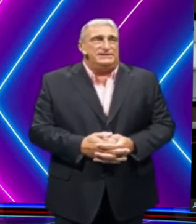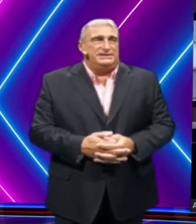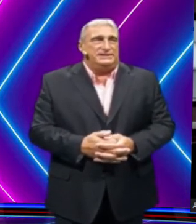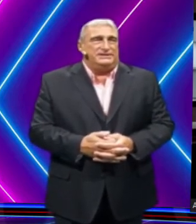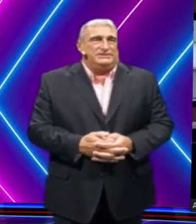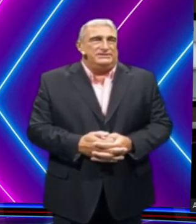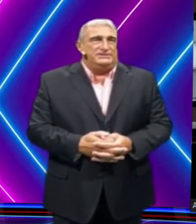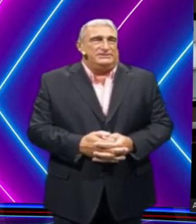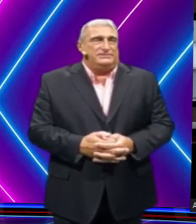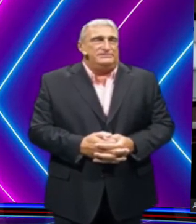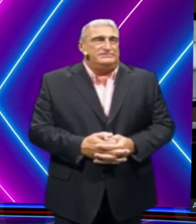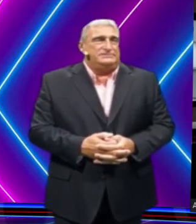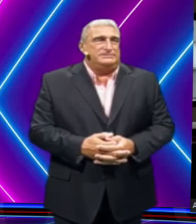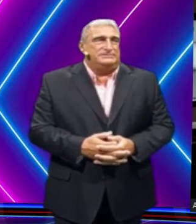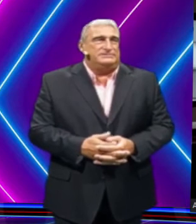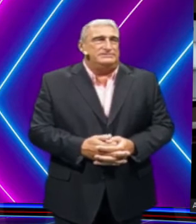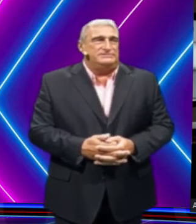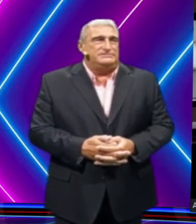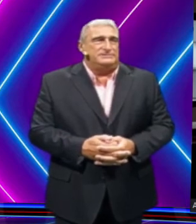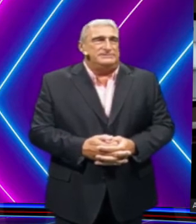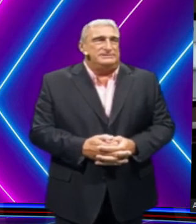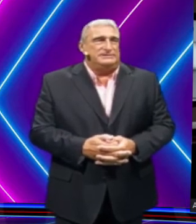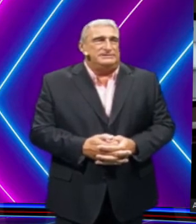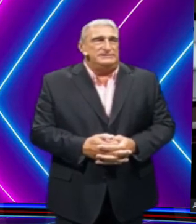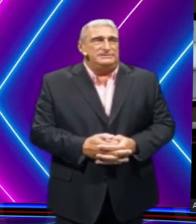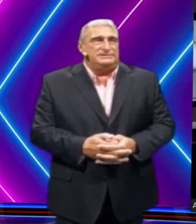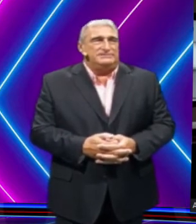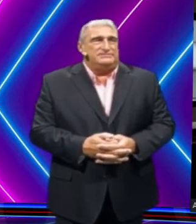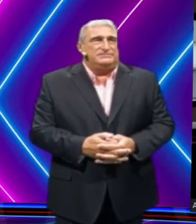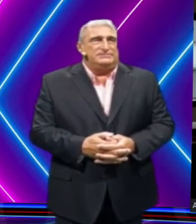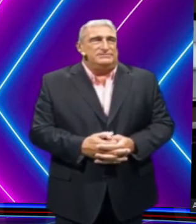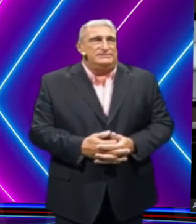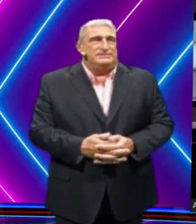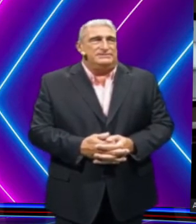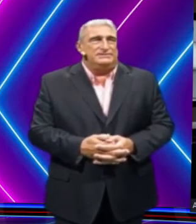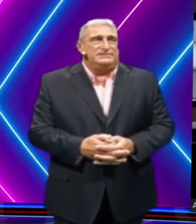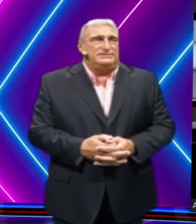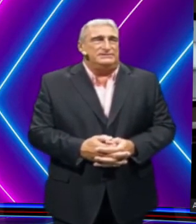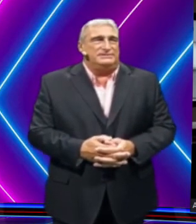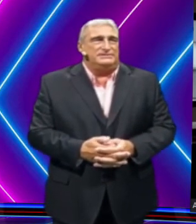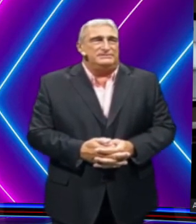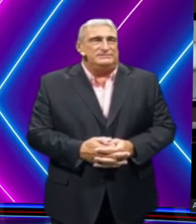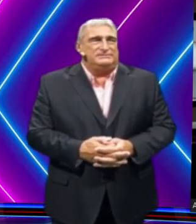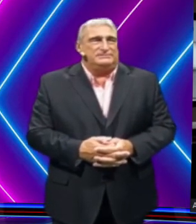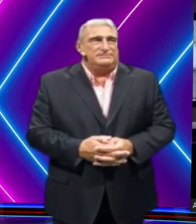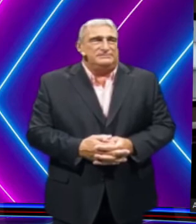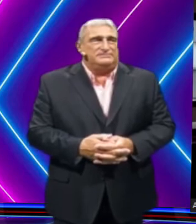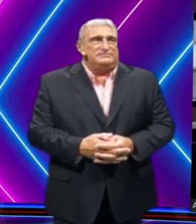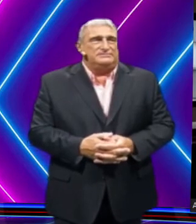una relación especial, particular, entre Putin y Cristina Fernández de Kirchner? Creo que no.